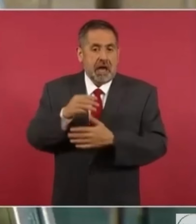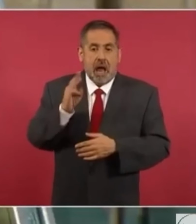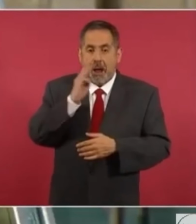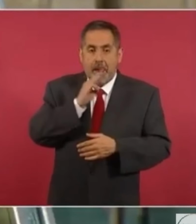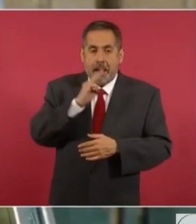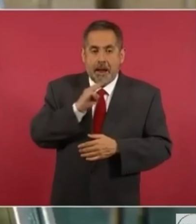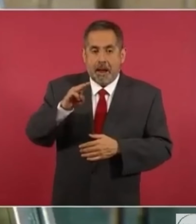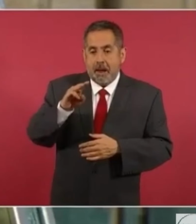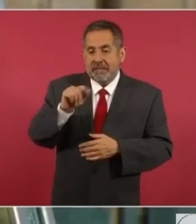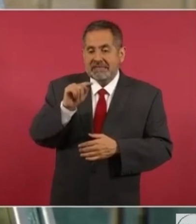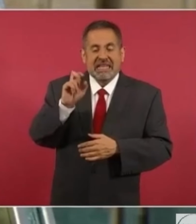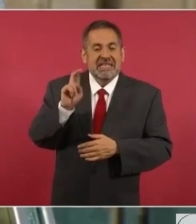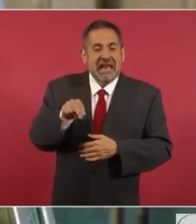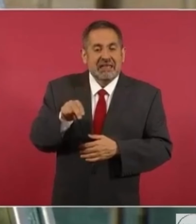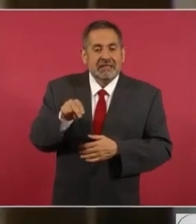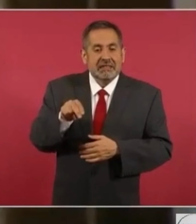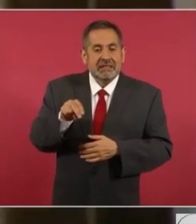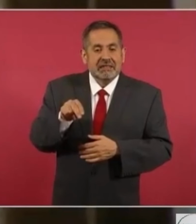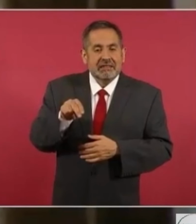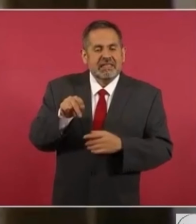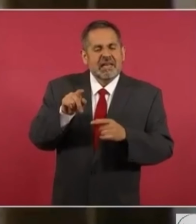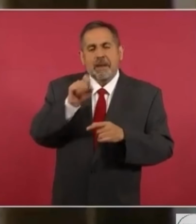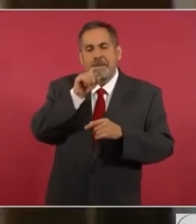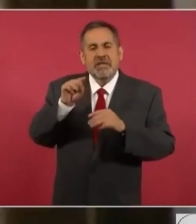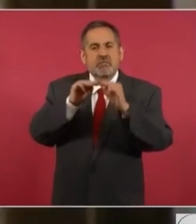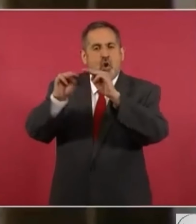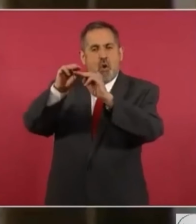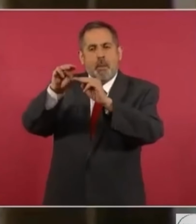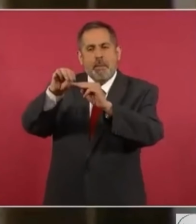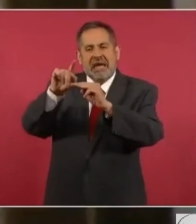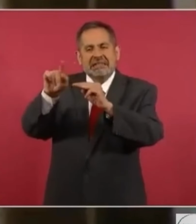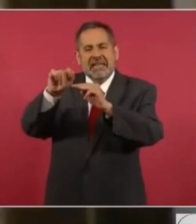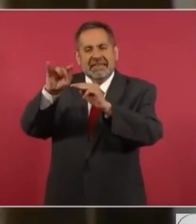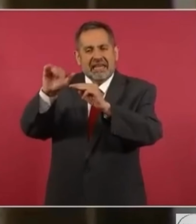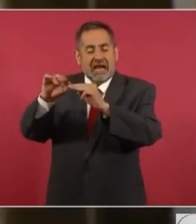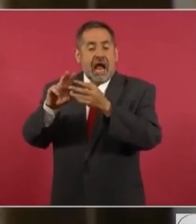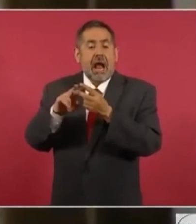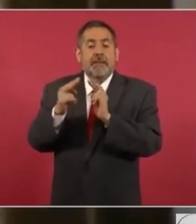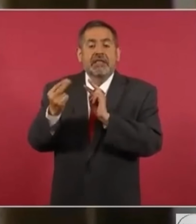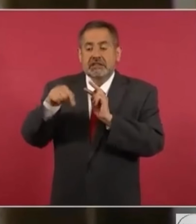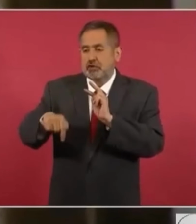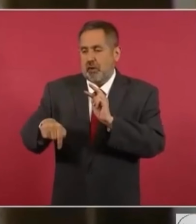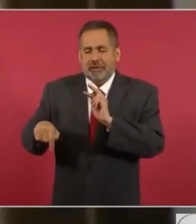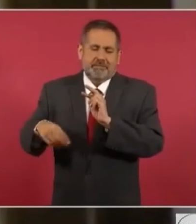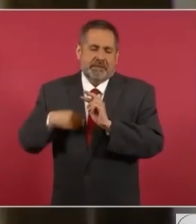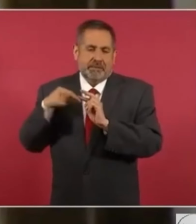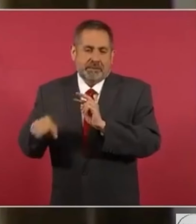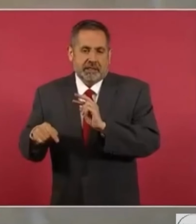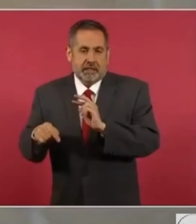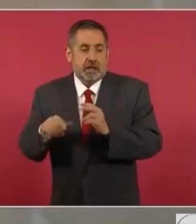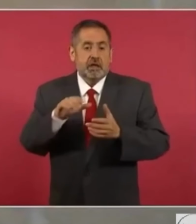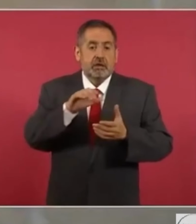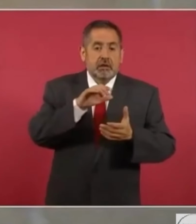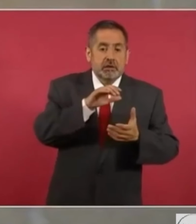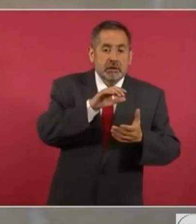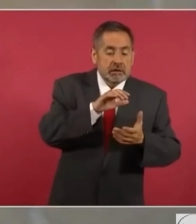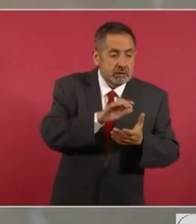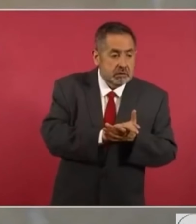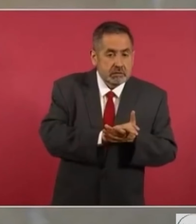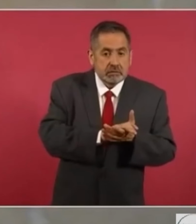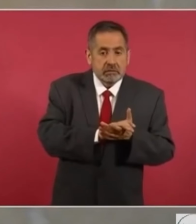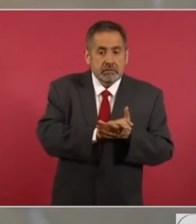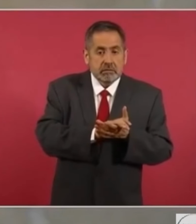no Mazatlán Sinaloa, sino Mazatlán también en la Sierra Mazateca, y vecino de este lugar, viudo, había enviudado